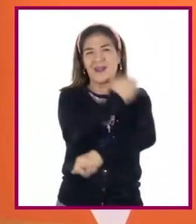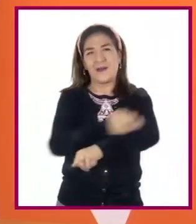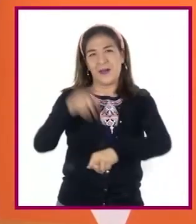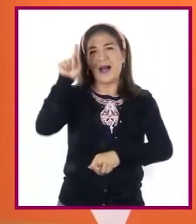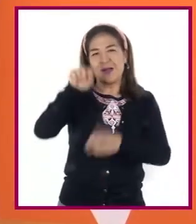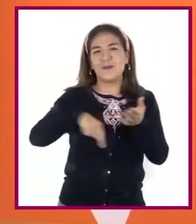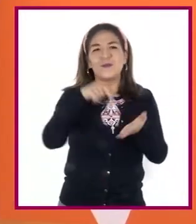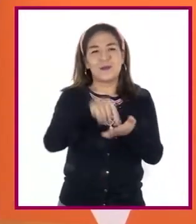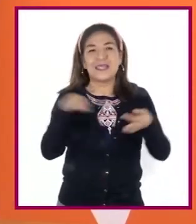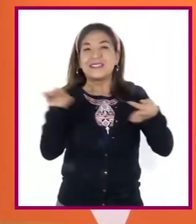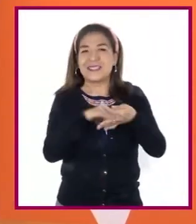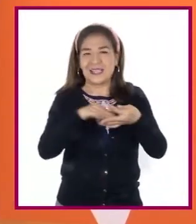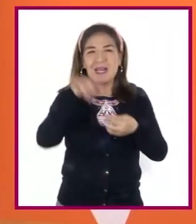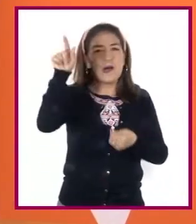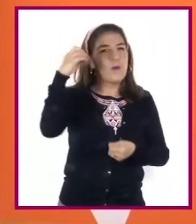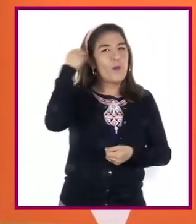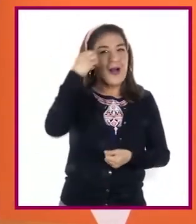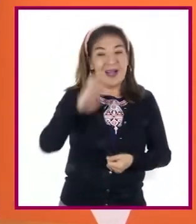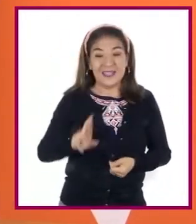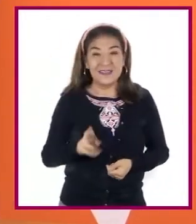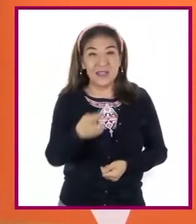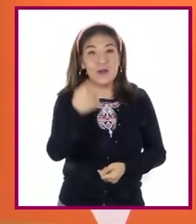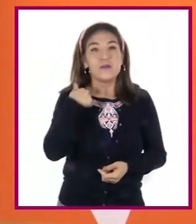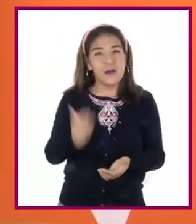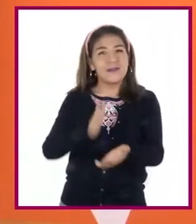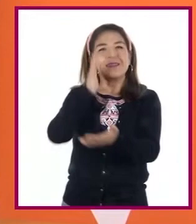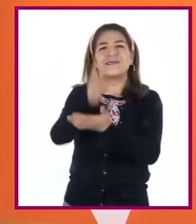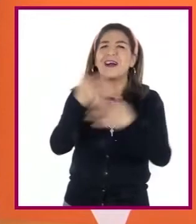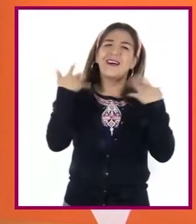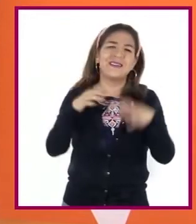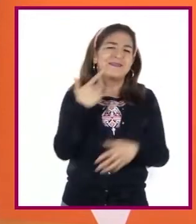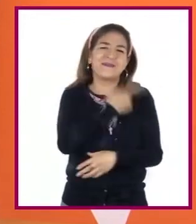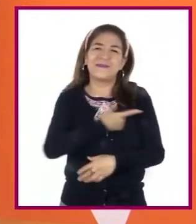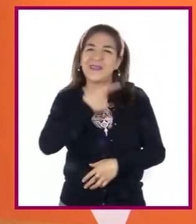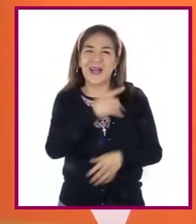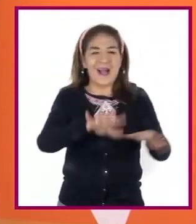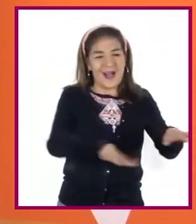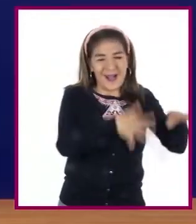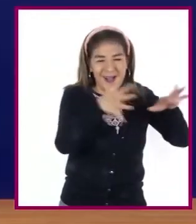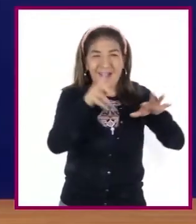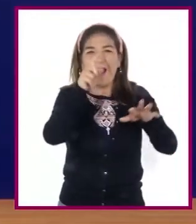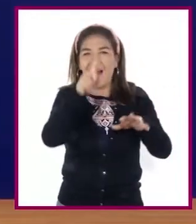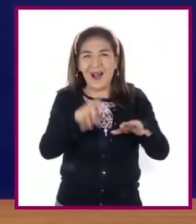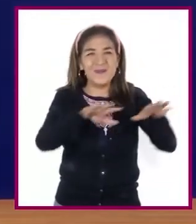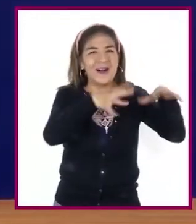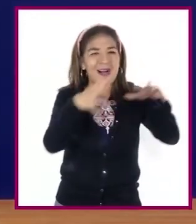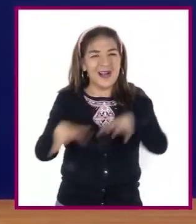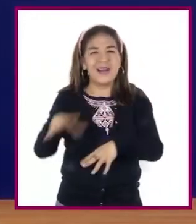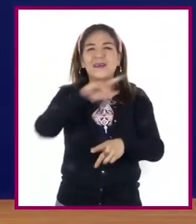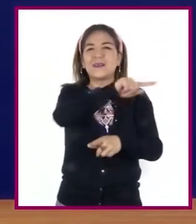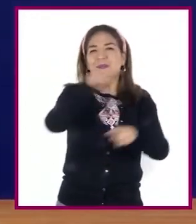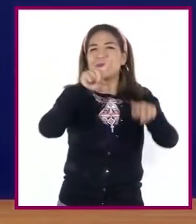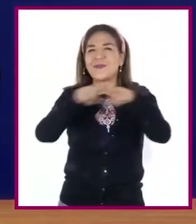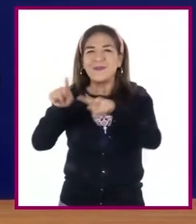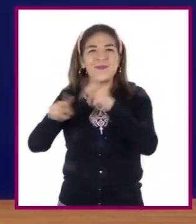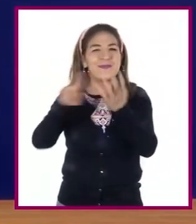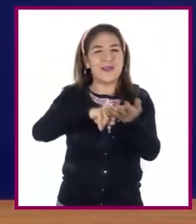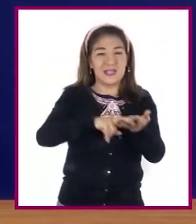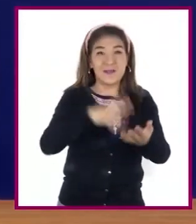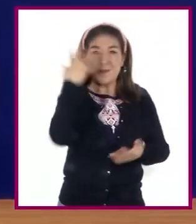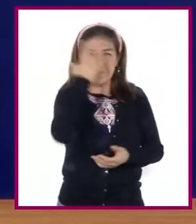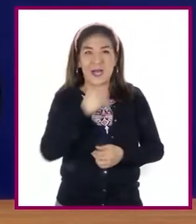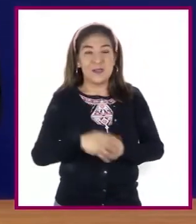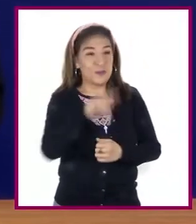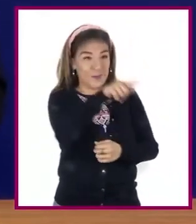está cerca de un río. Y siempre que iba me maravillaba del agua y la vegetación. ¡Qué bien! ¿Y nunca escribiste